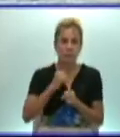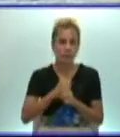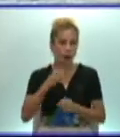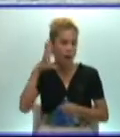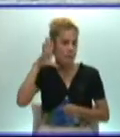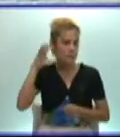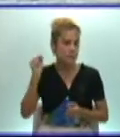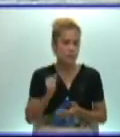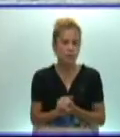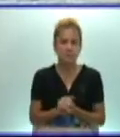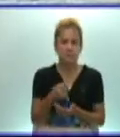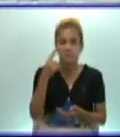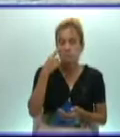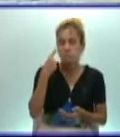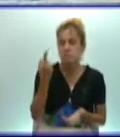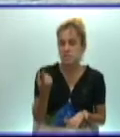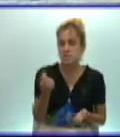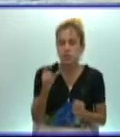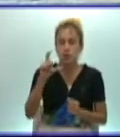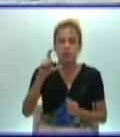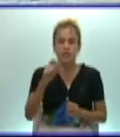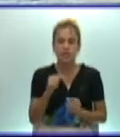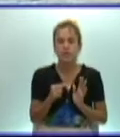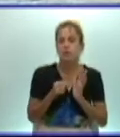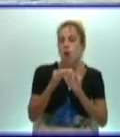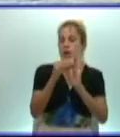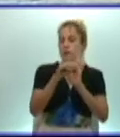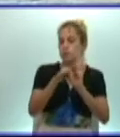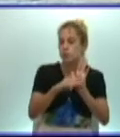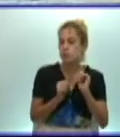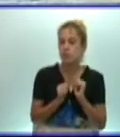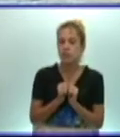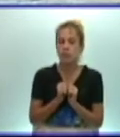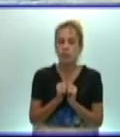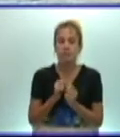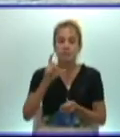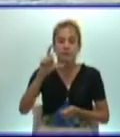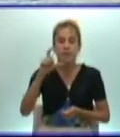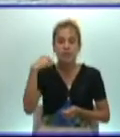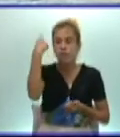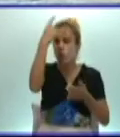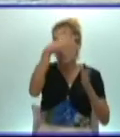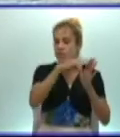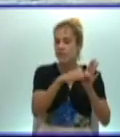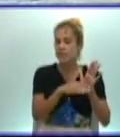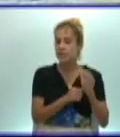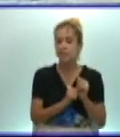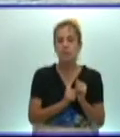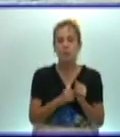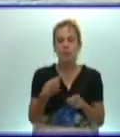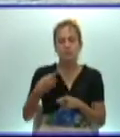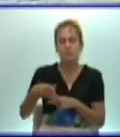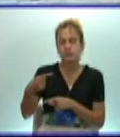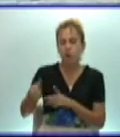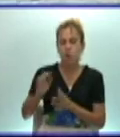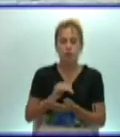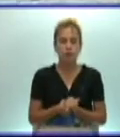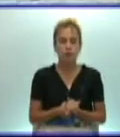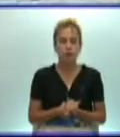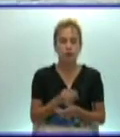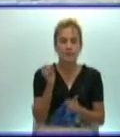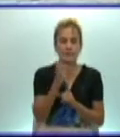comprensión. Hemos visto textos instructivos, hemos trabajado textos descriptivos, entre otros. A partir de toda